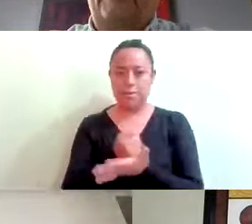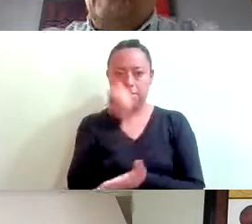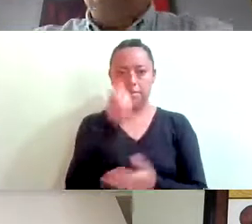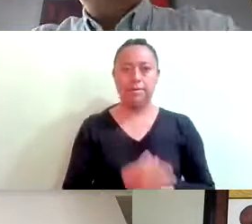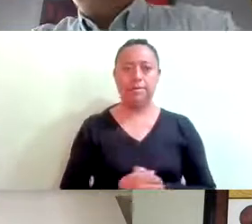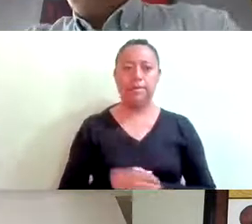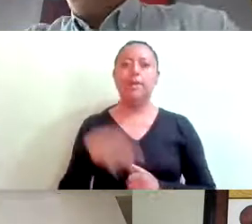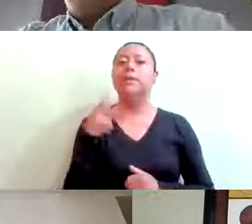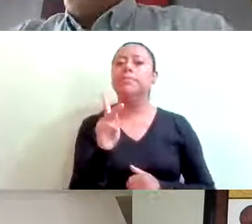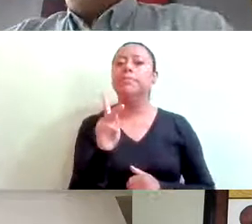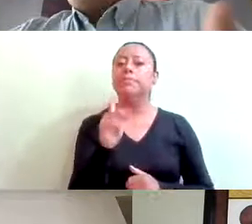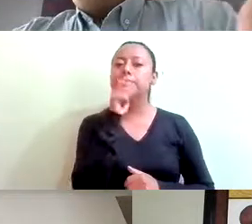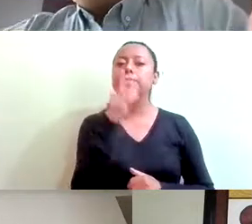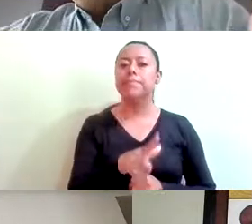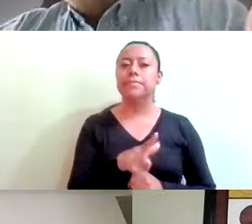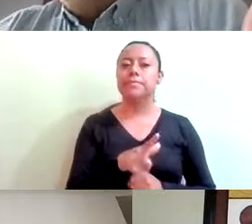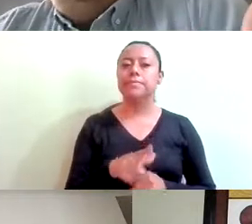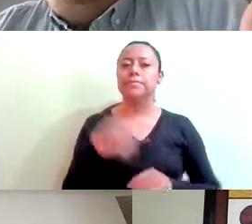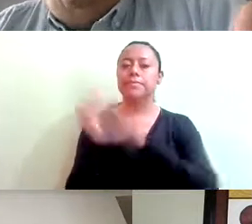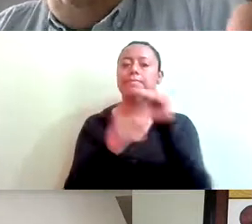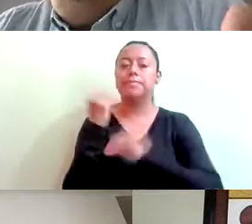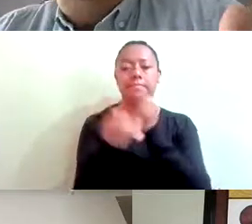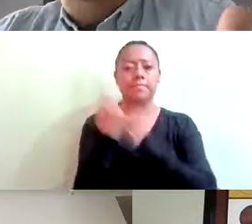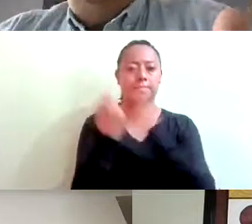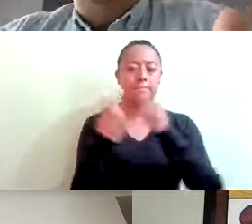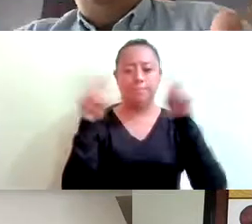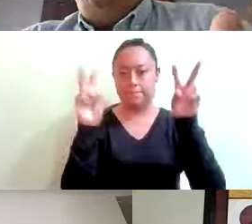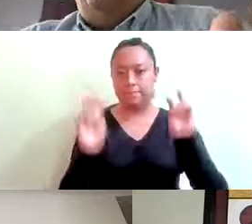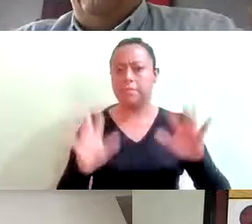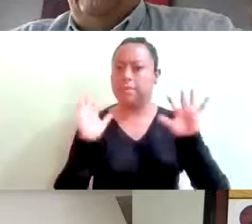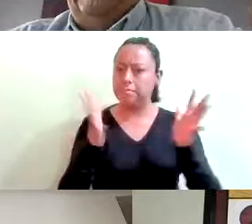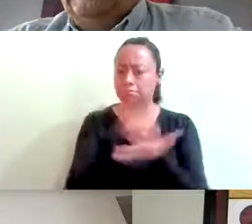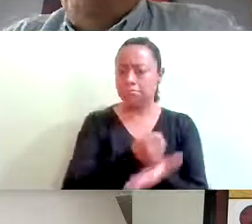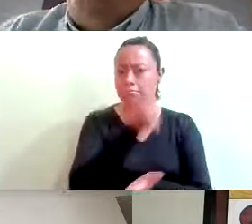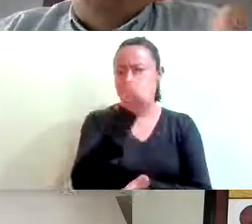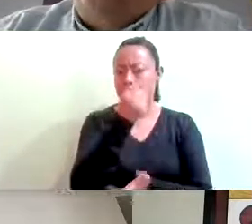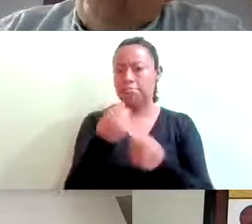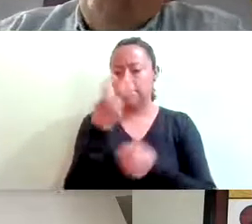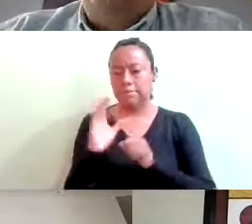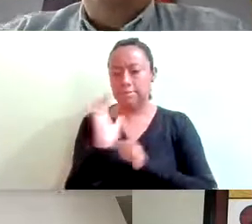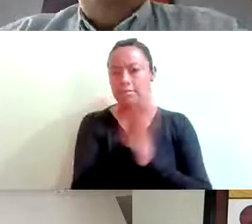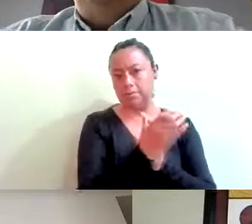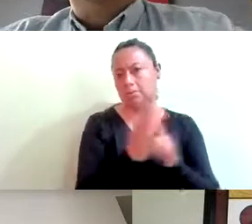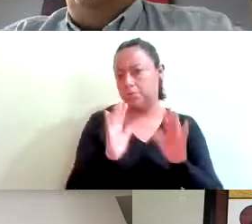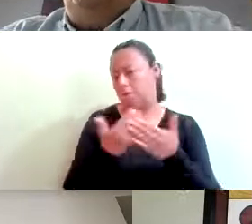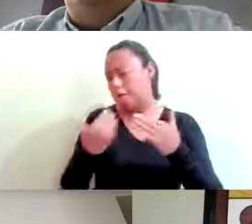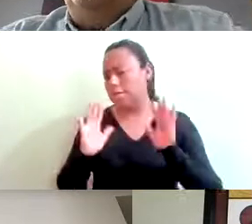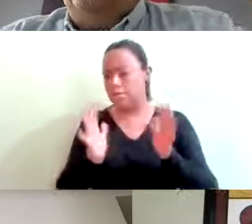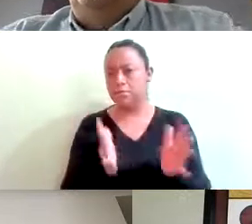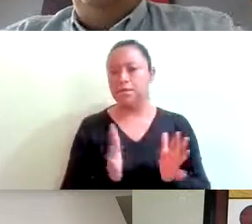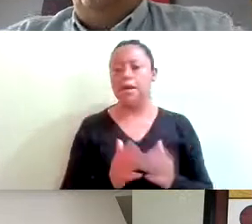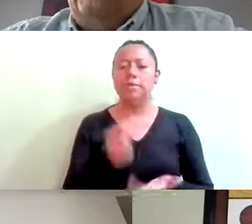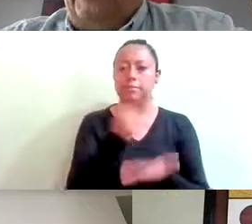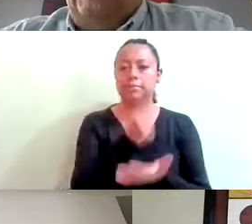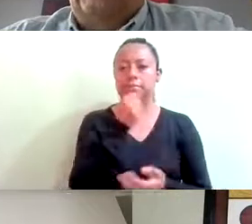pero además se van a discutir algunos temas que ya han sido aprobados por esta comisión